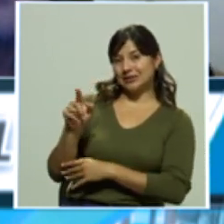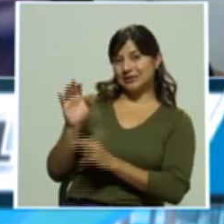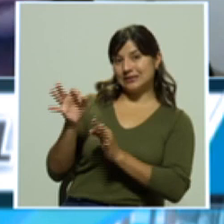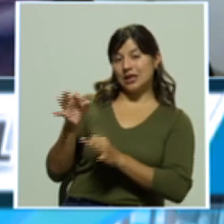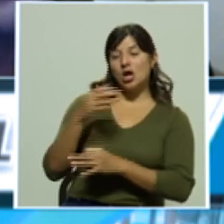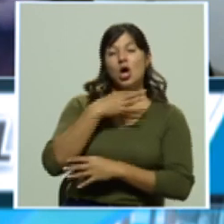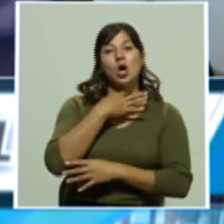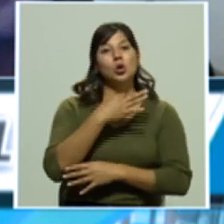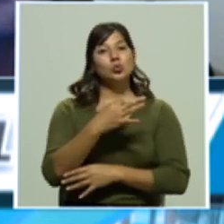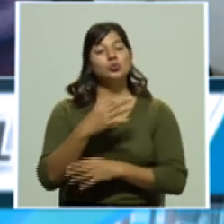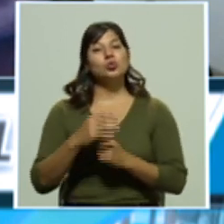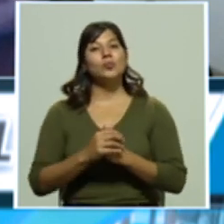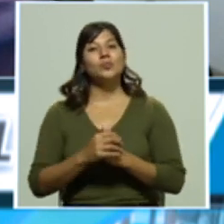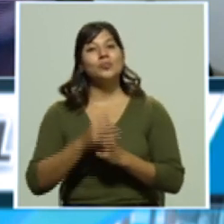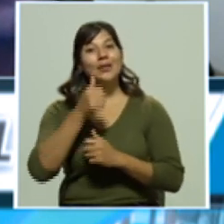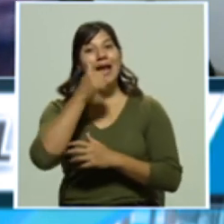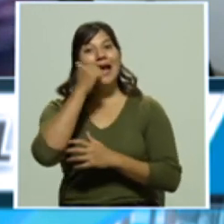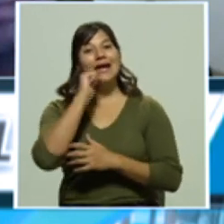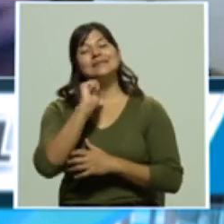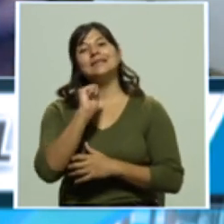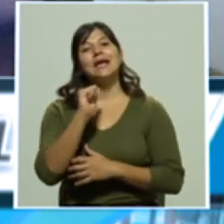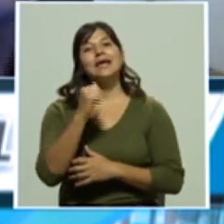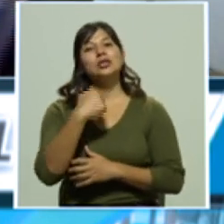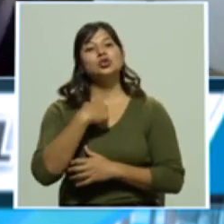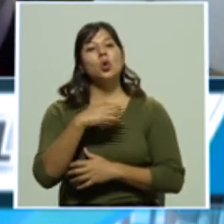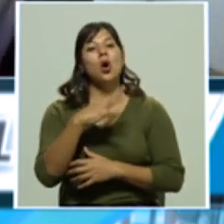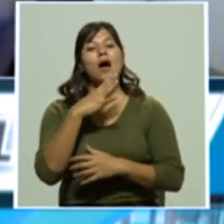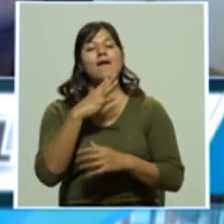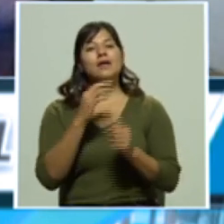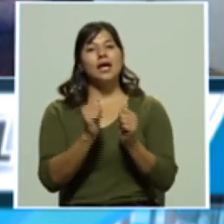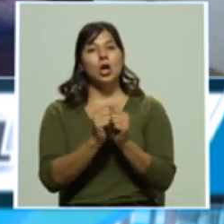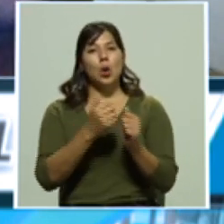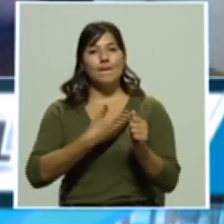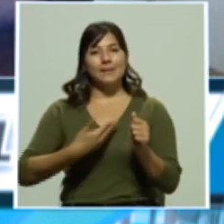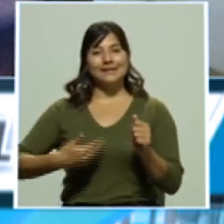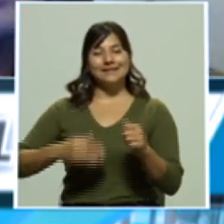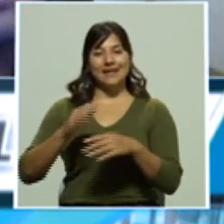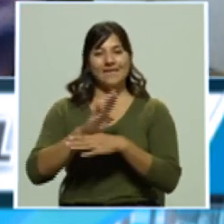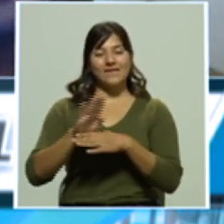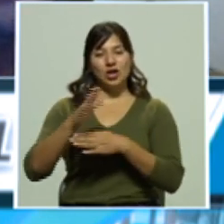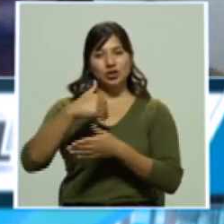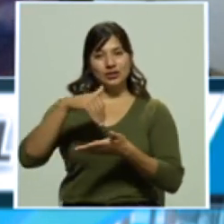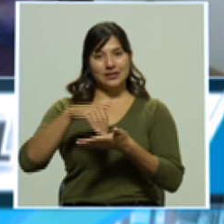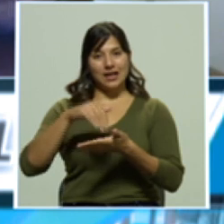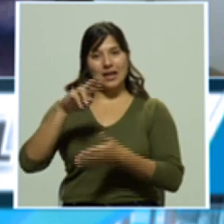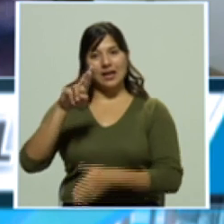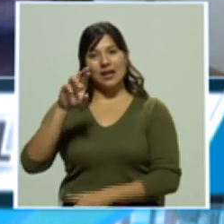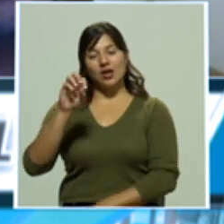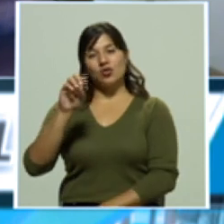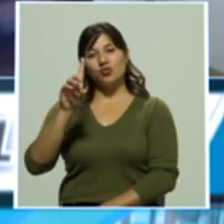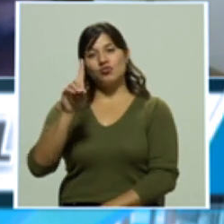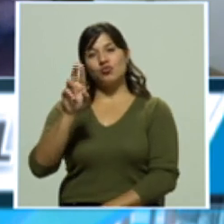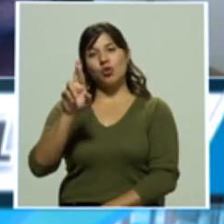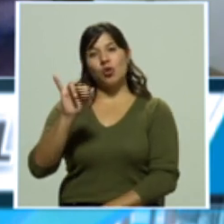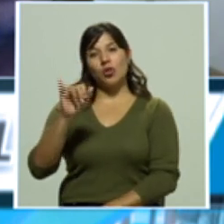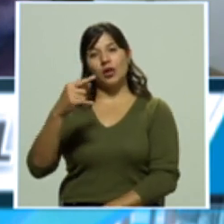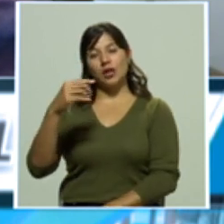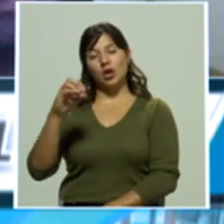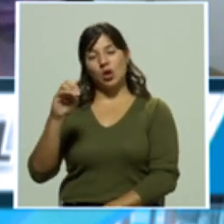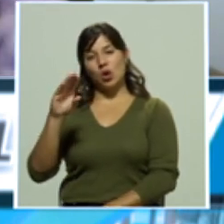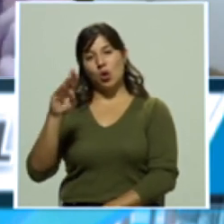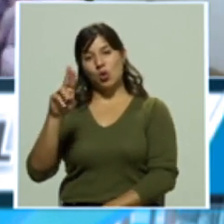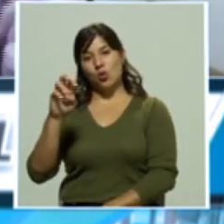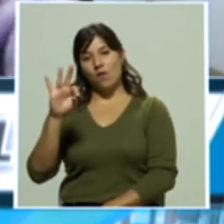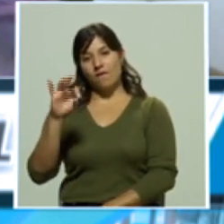Mucho gusto. Ayer conversaba con el presidente del Banco Central, don Rodrigo Cubero, y me decía que ya hay